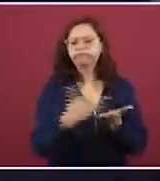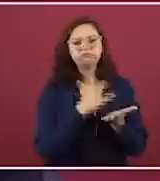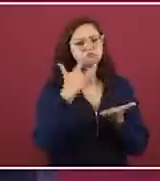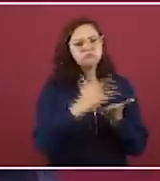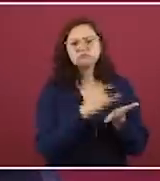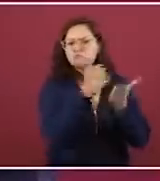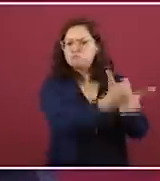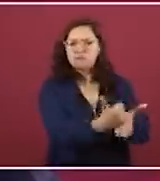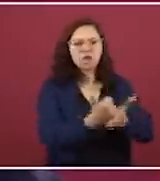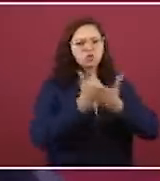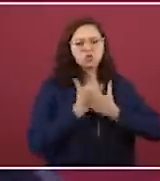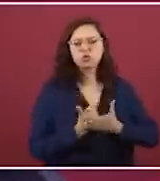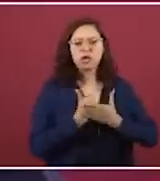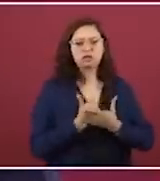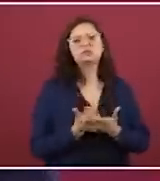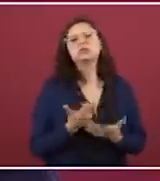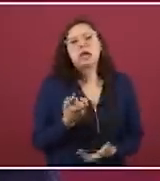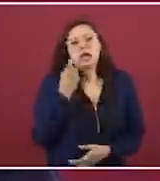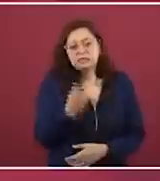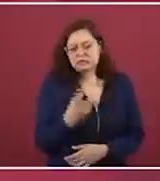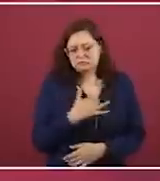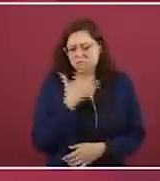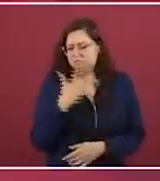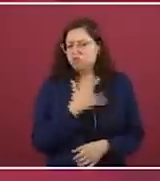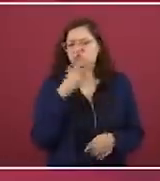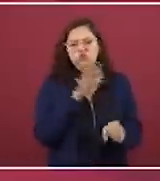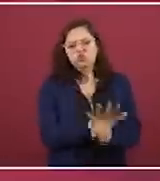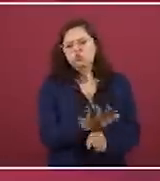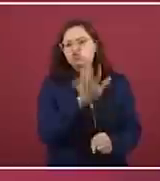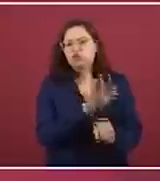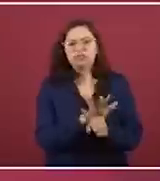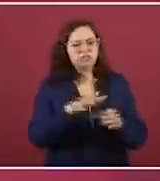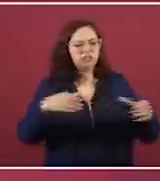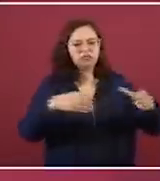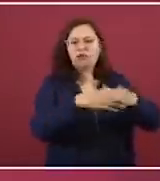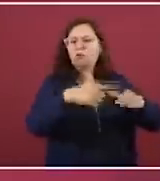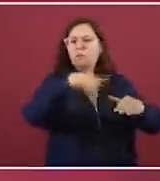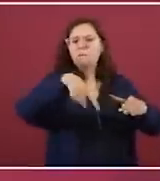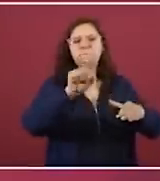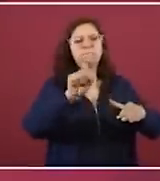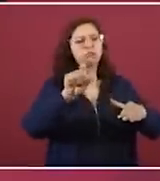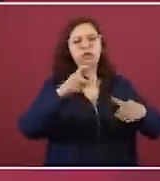ayudan. Ese es el sentido, pues, de la ayudantía.